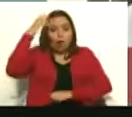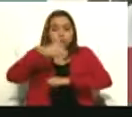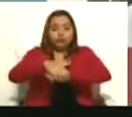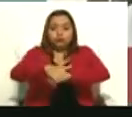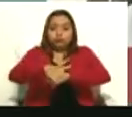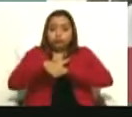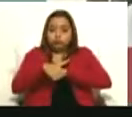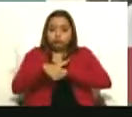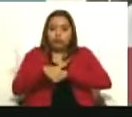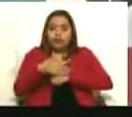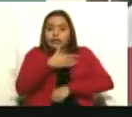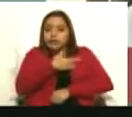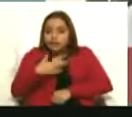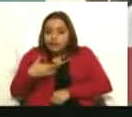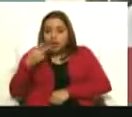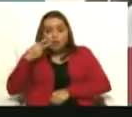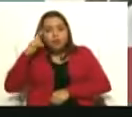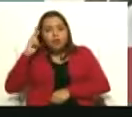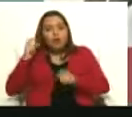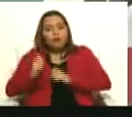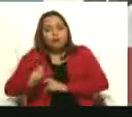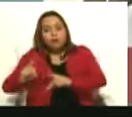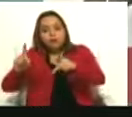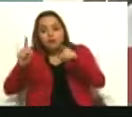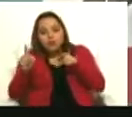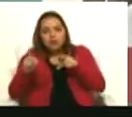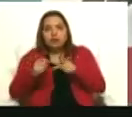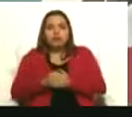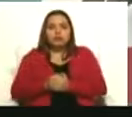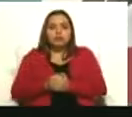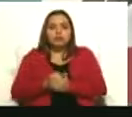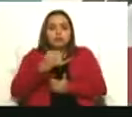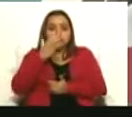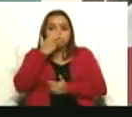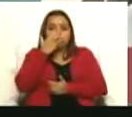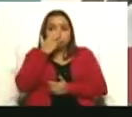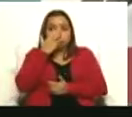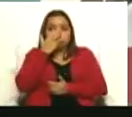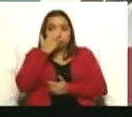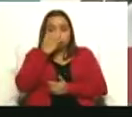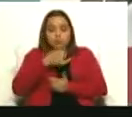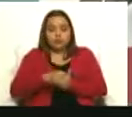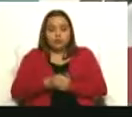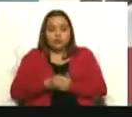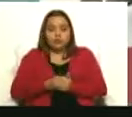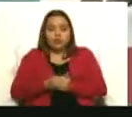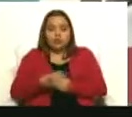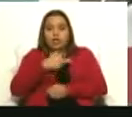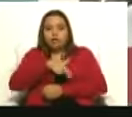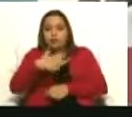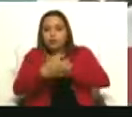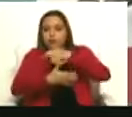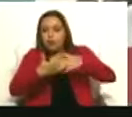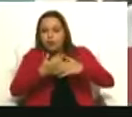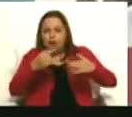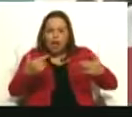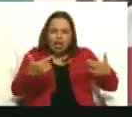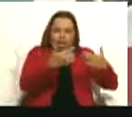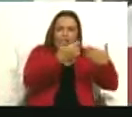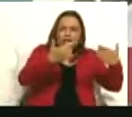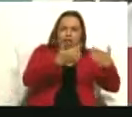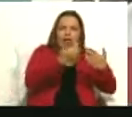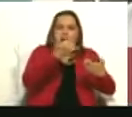ingleses aprovecharon la oportunidad, no solamente de nuestra coyuntura interna, producto de